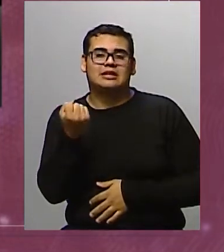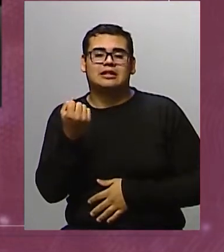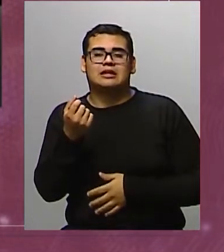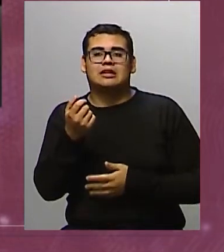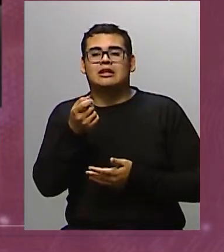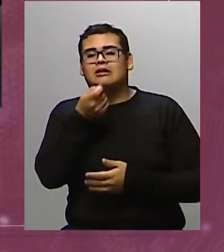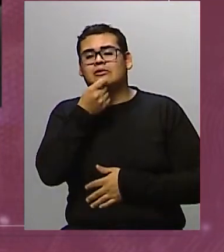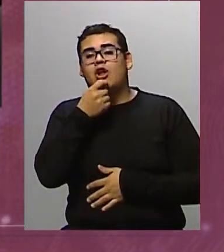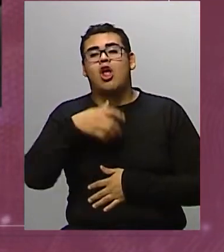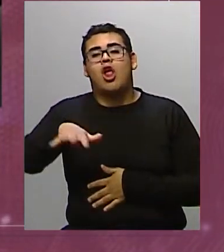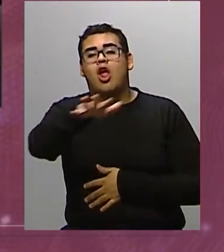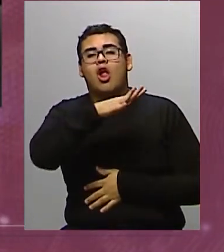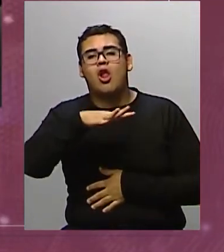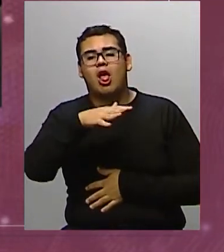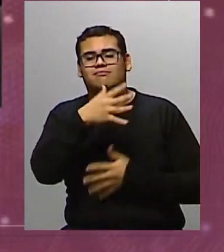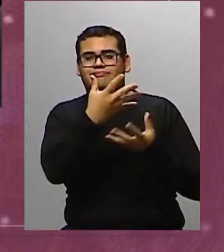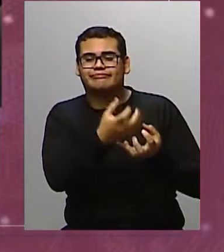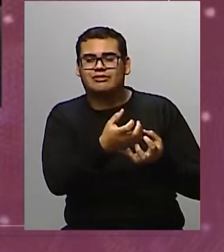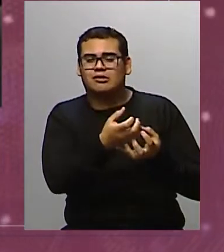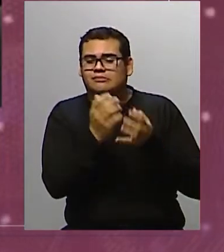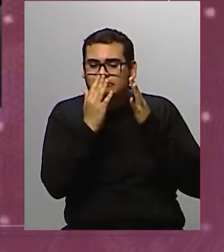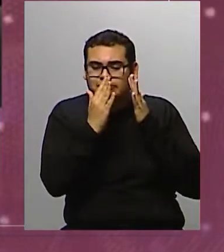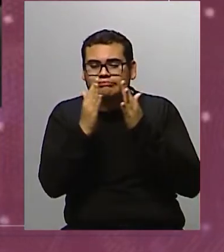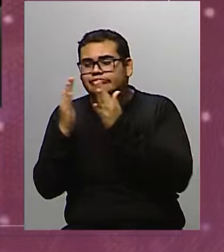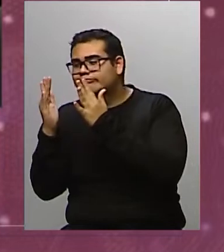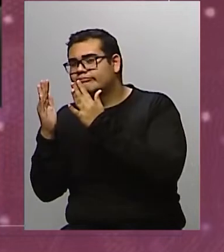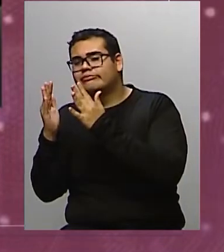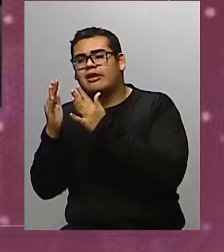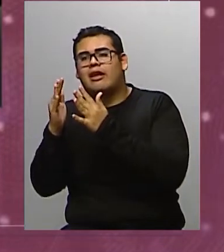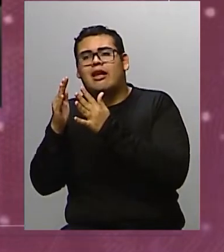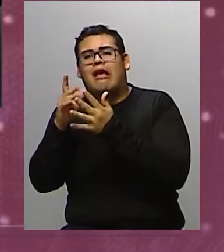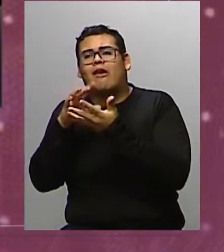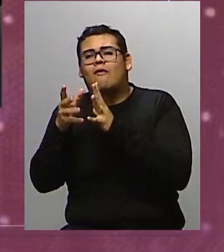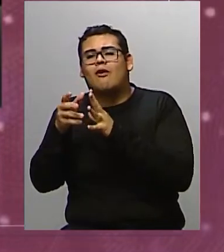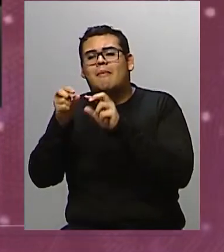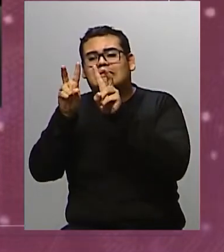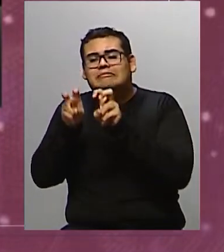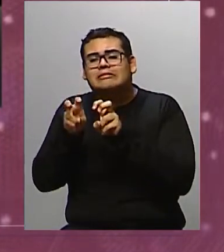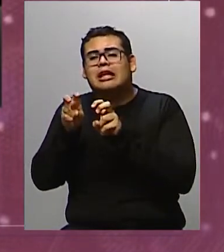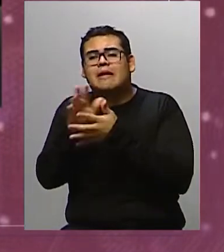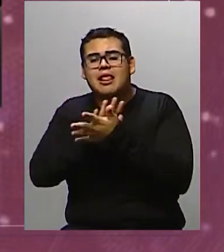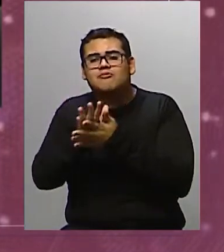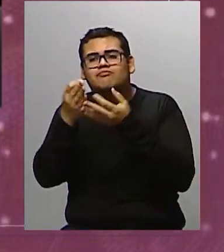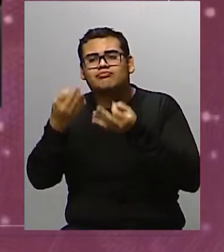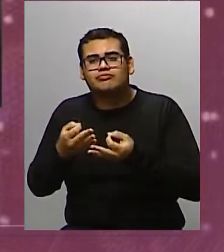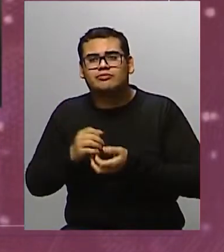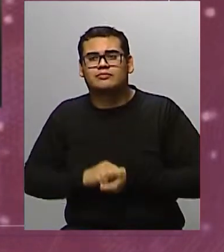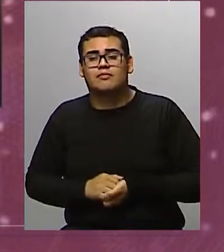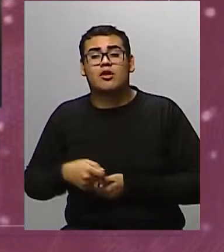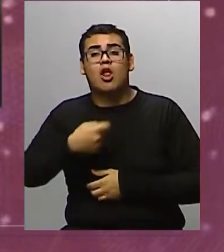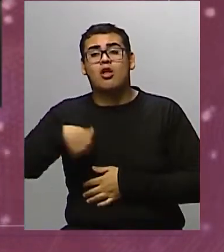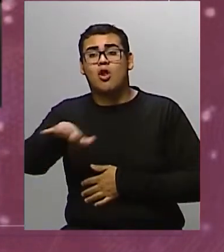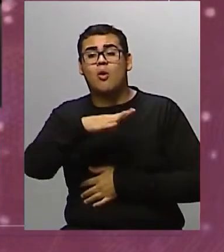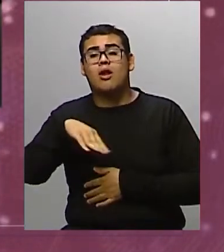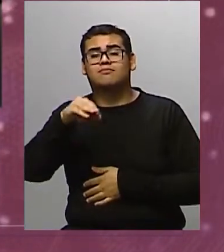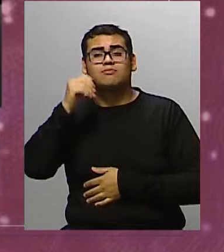zonas irrigadas para ver de qué forma poder resolver estos temas. Y de nuevo, nosotros estamos trabajando en la zona de Guanacache, en